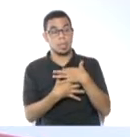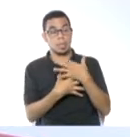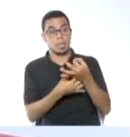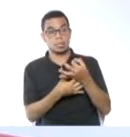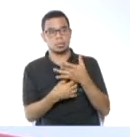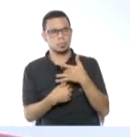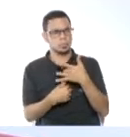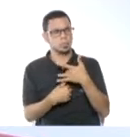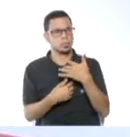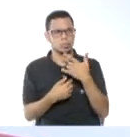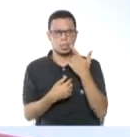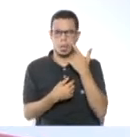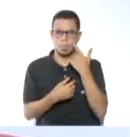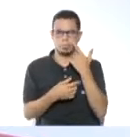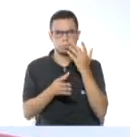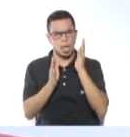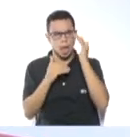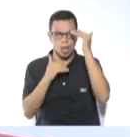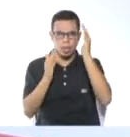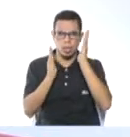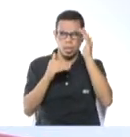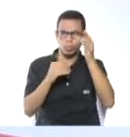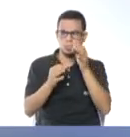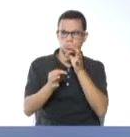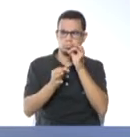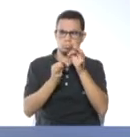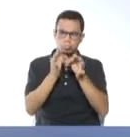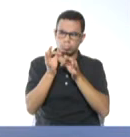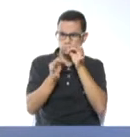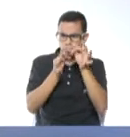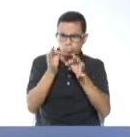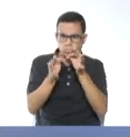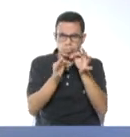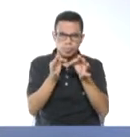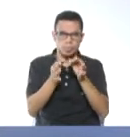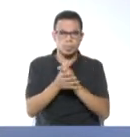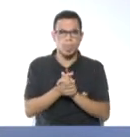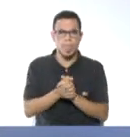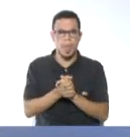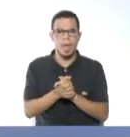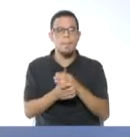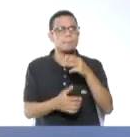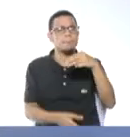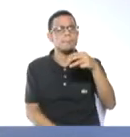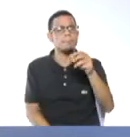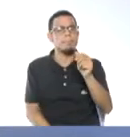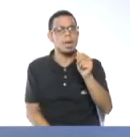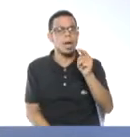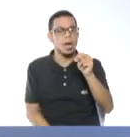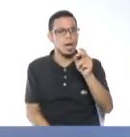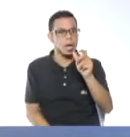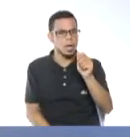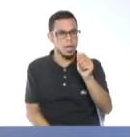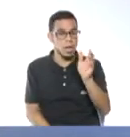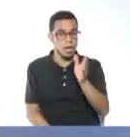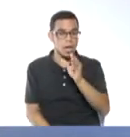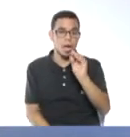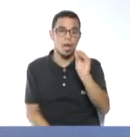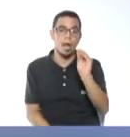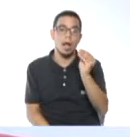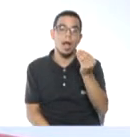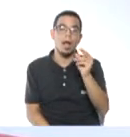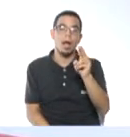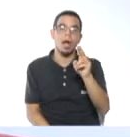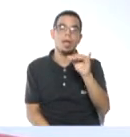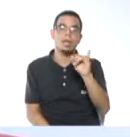Me llamó la atención lo que estabas conversando hasta hace un momento, del manaquillay. ¿Podrías explicarnos acerca de